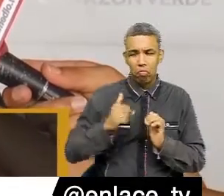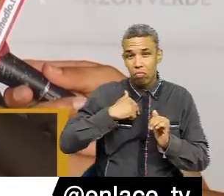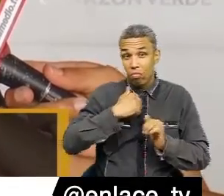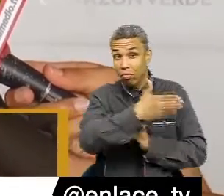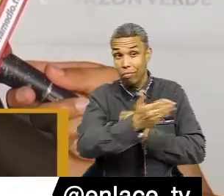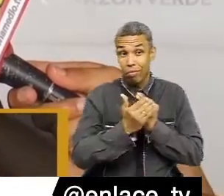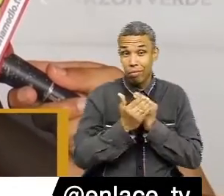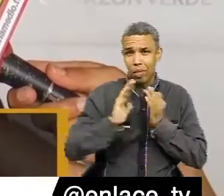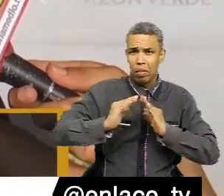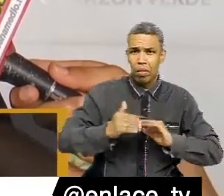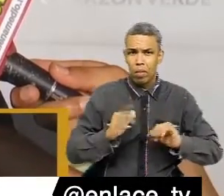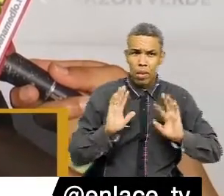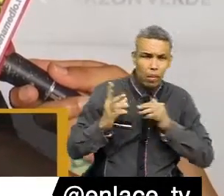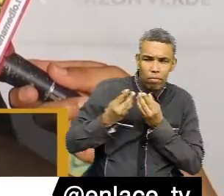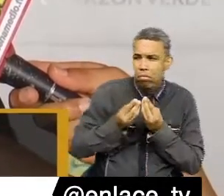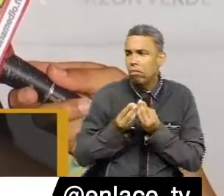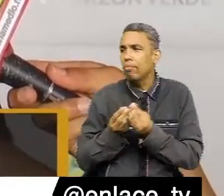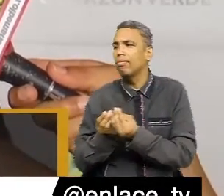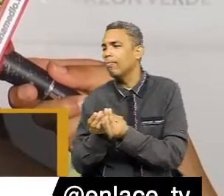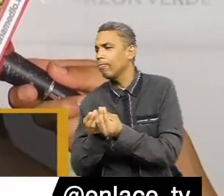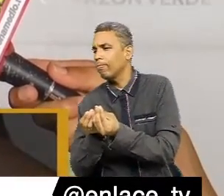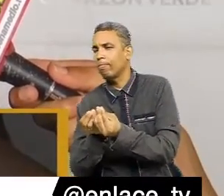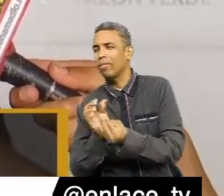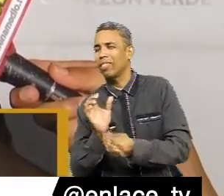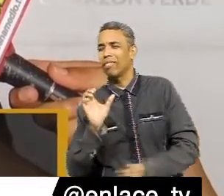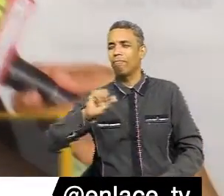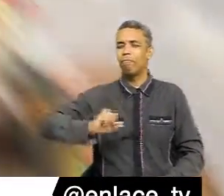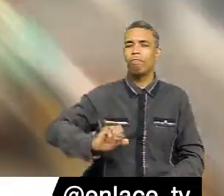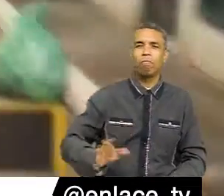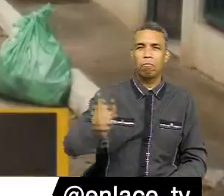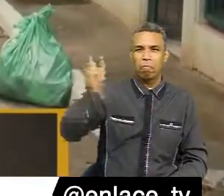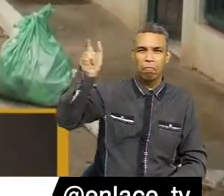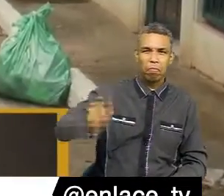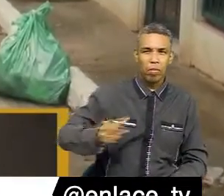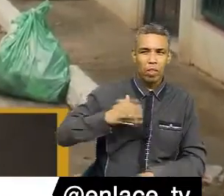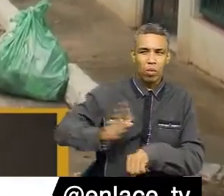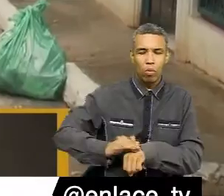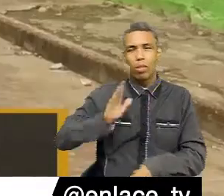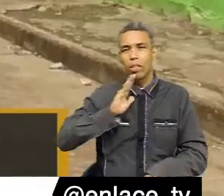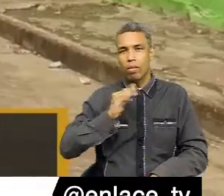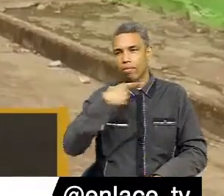cuadrante, ya podemos decir que tenemos una identificación casi que plena.